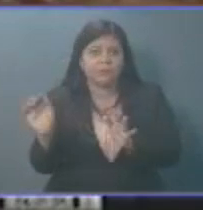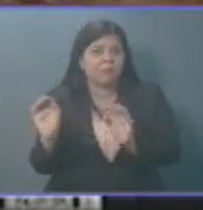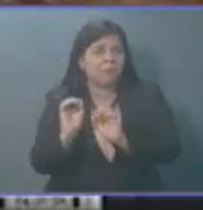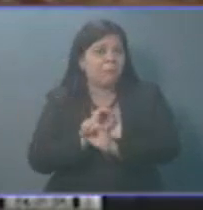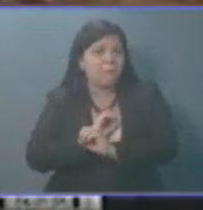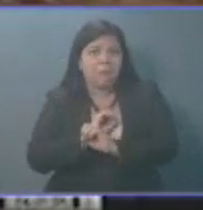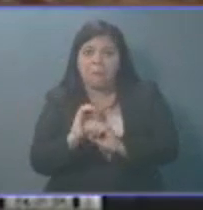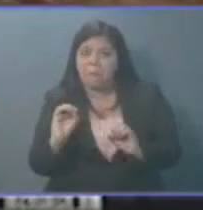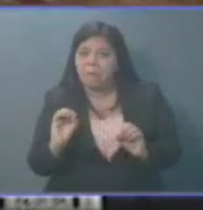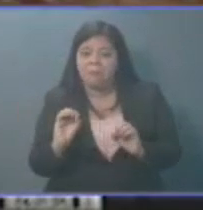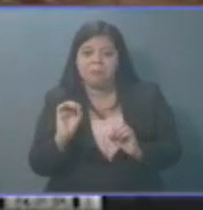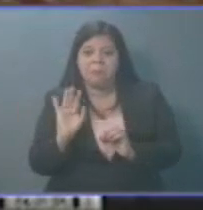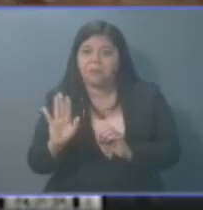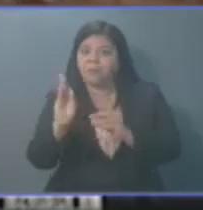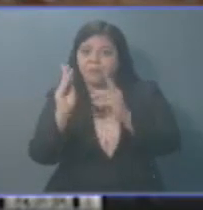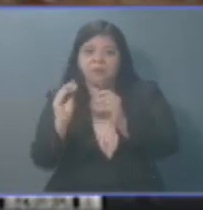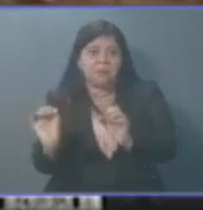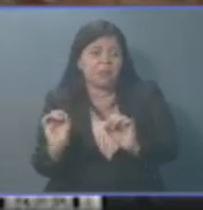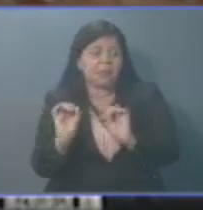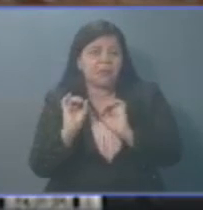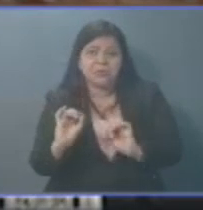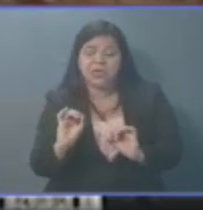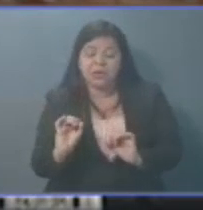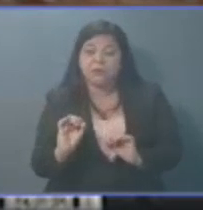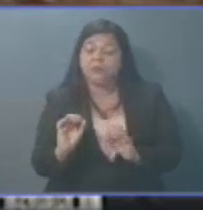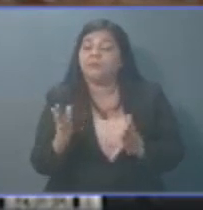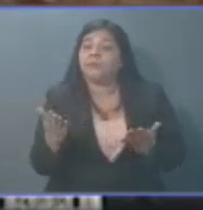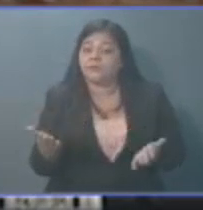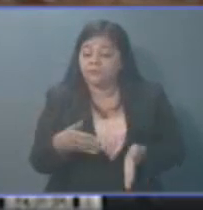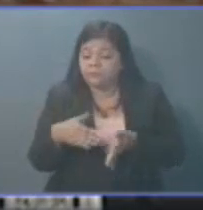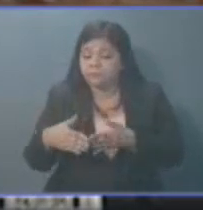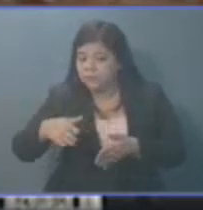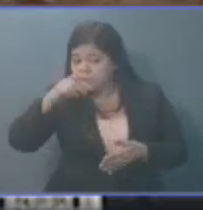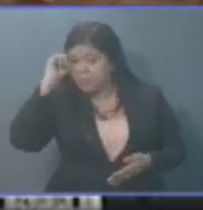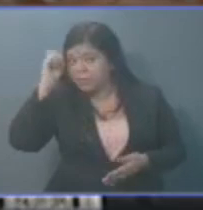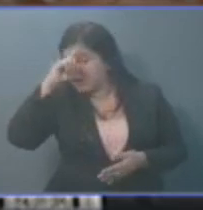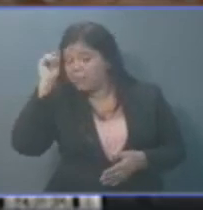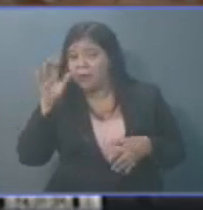dispone de su respectivo presupuesto especial para el inicio de sus